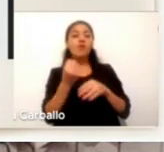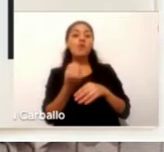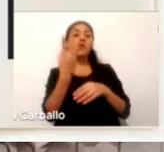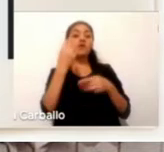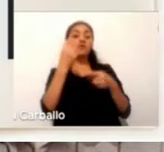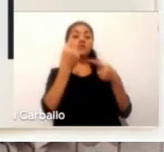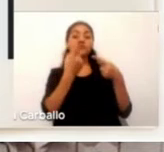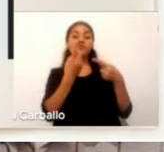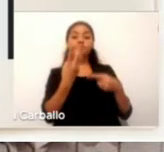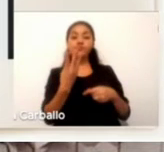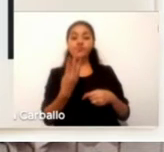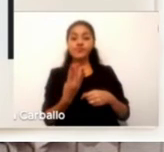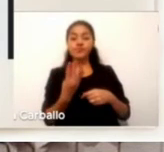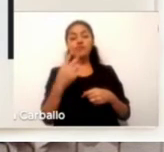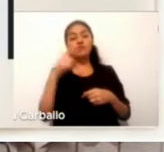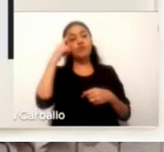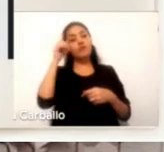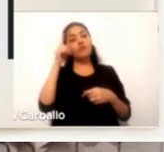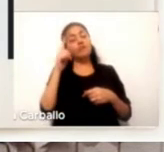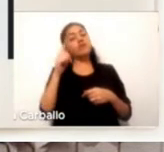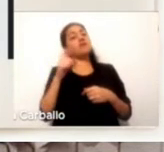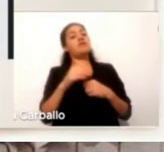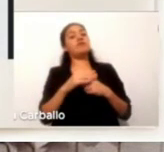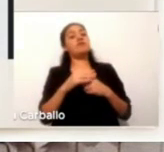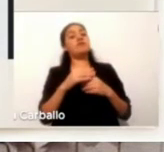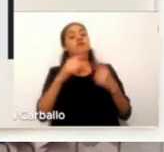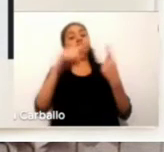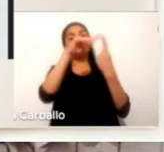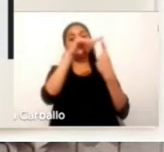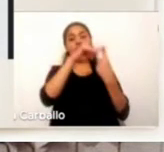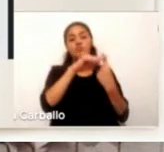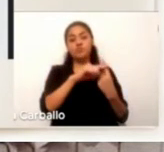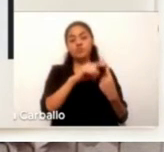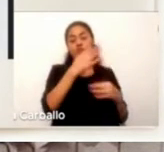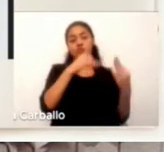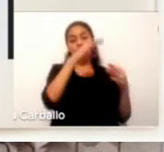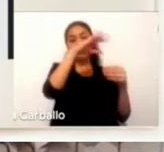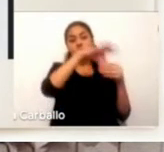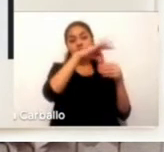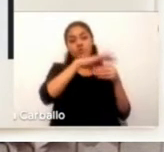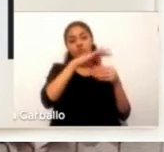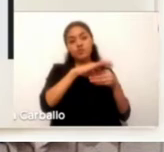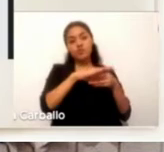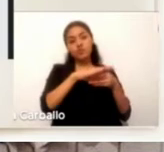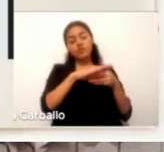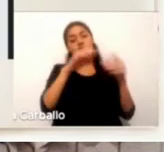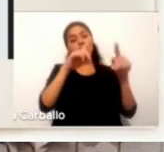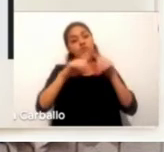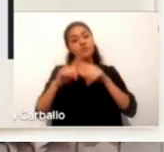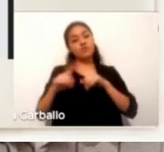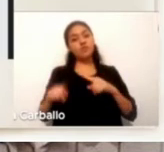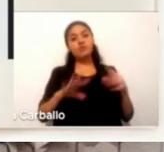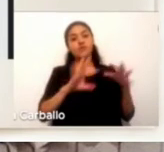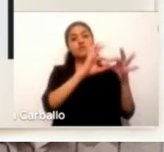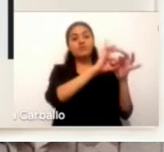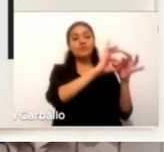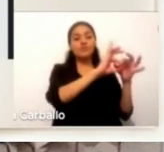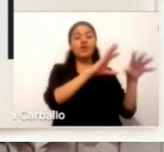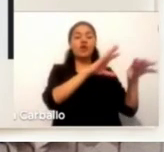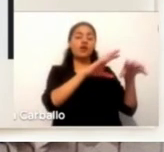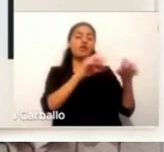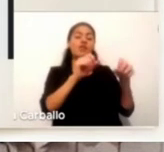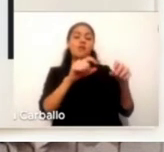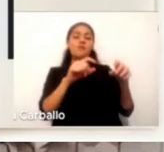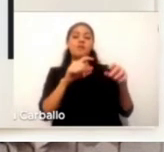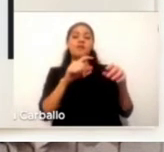el listado nominal respectivo y con la sumatoria de los votos recibidos por cada partido político y coalición, datos subsanados que